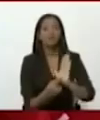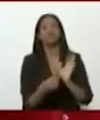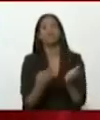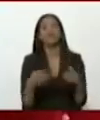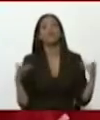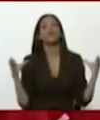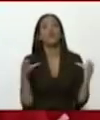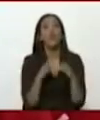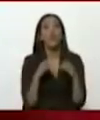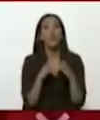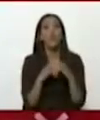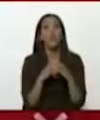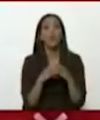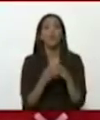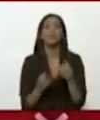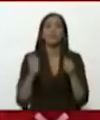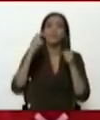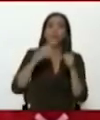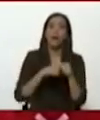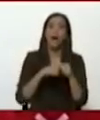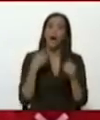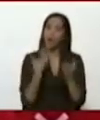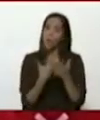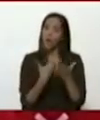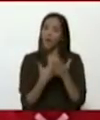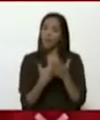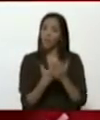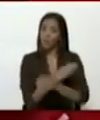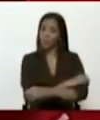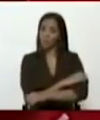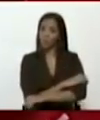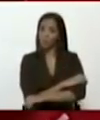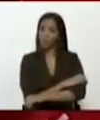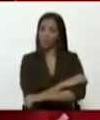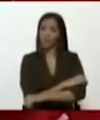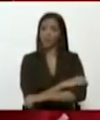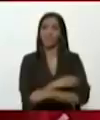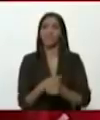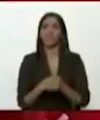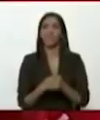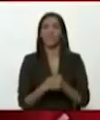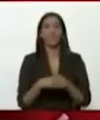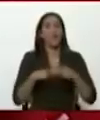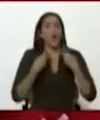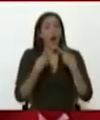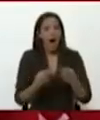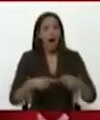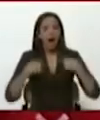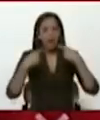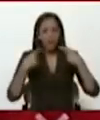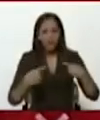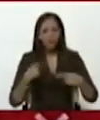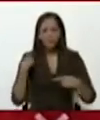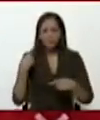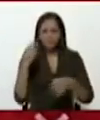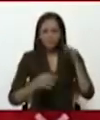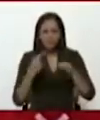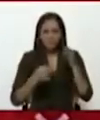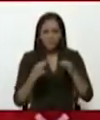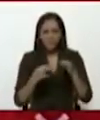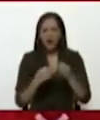grupo que está vinculado a los partidos de derecha, que es Voluntad Popular, Primero Justicia y